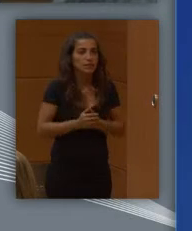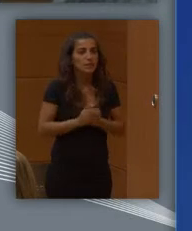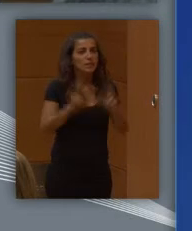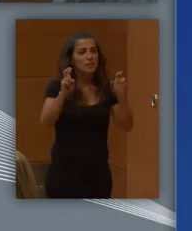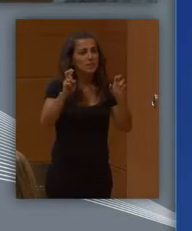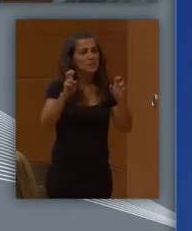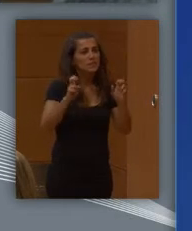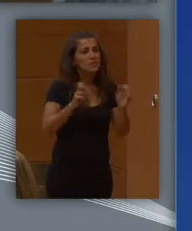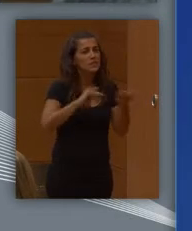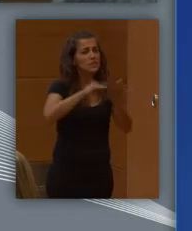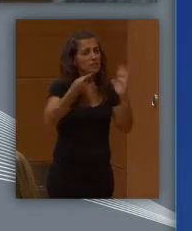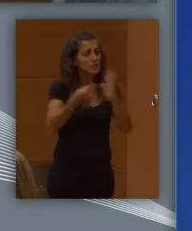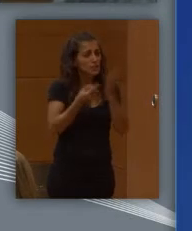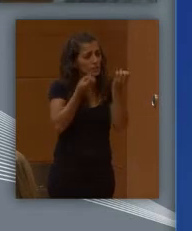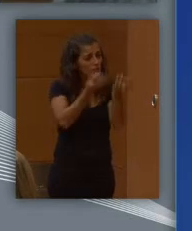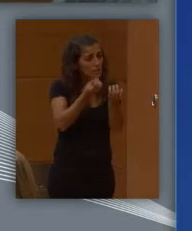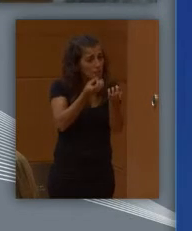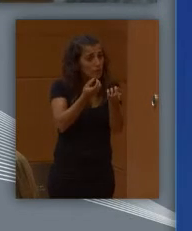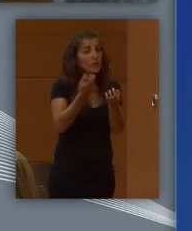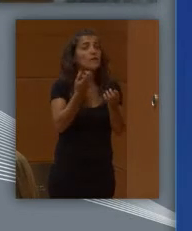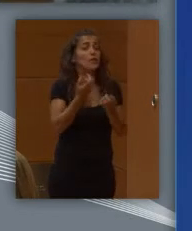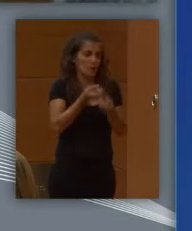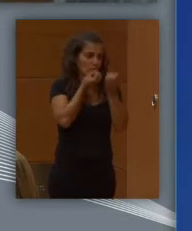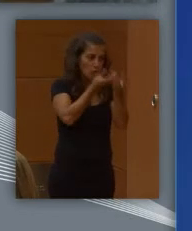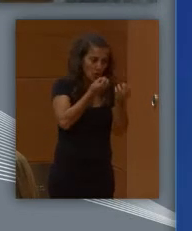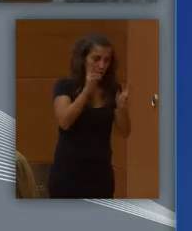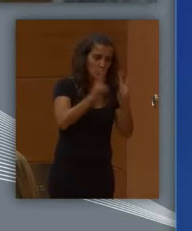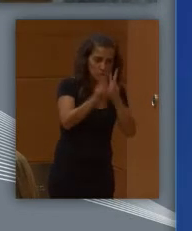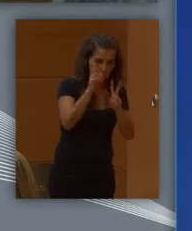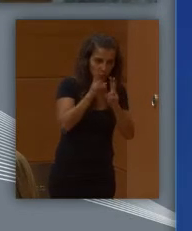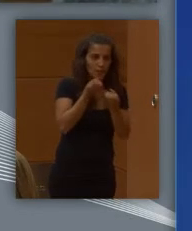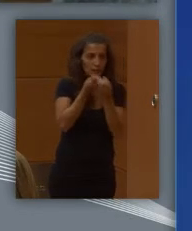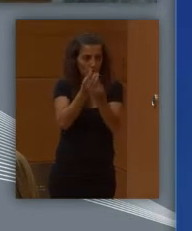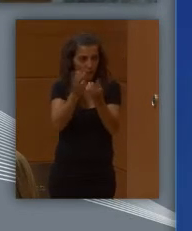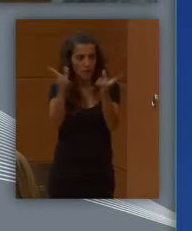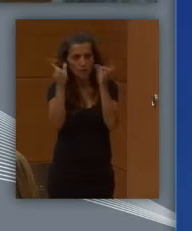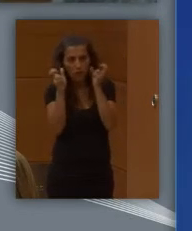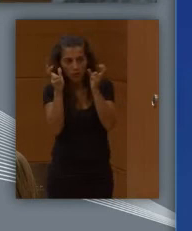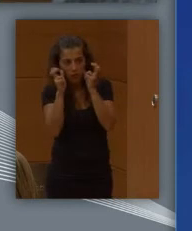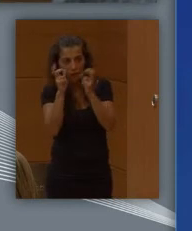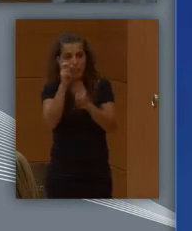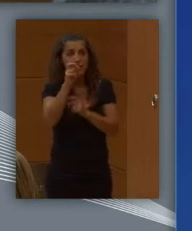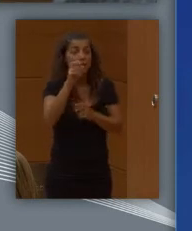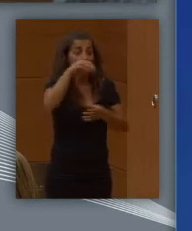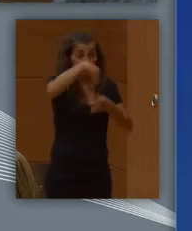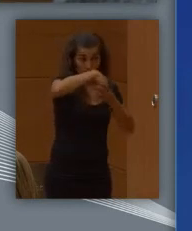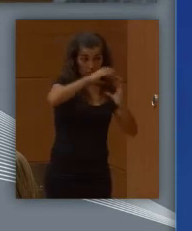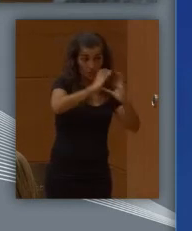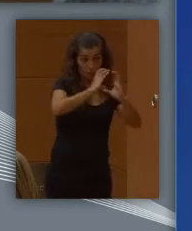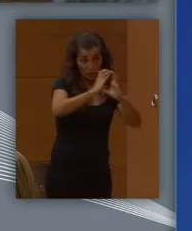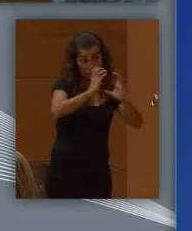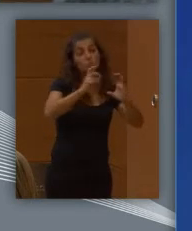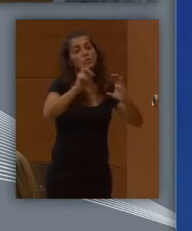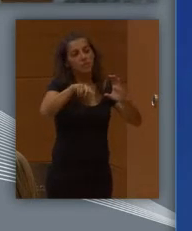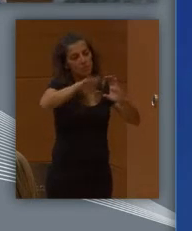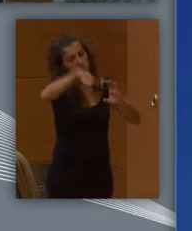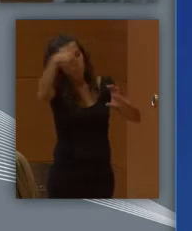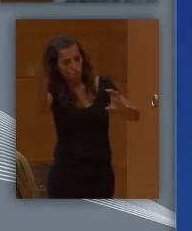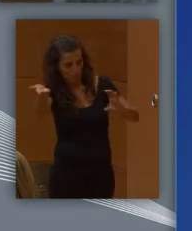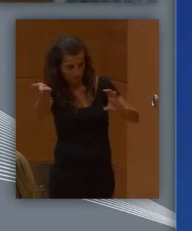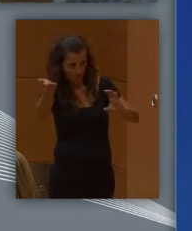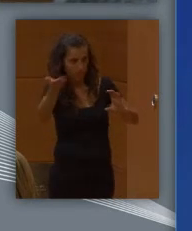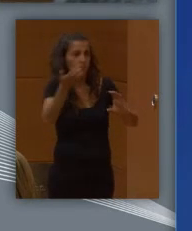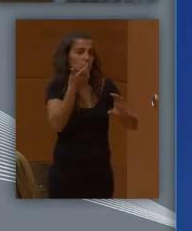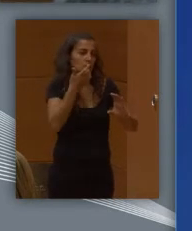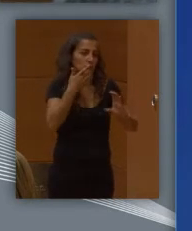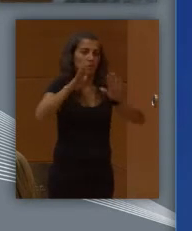de información, tenemos información visual, información acústica también, tanto en el interior como en el exterior del autobús, de la